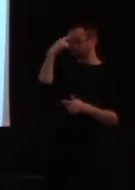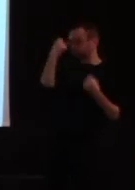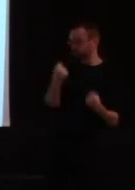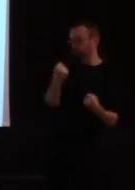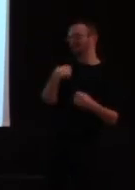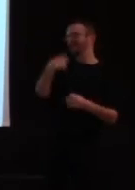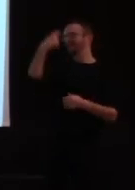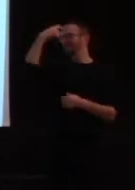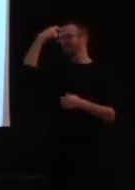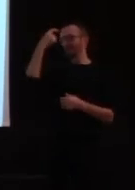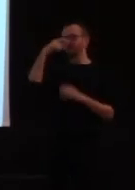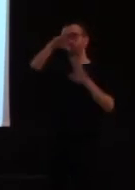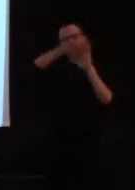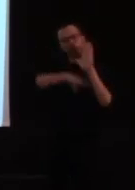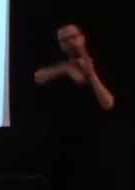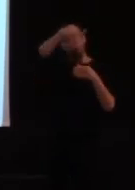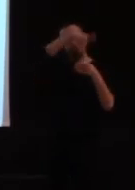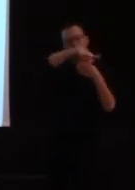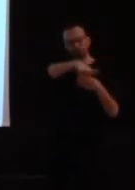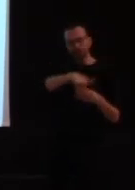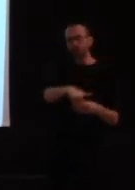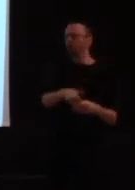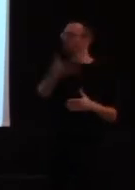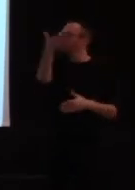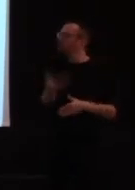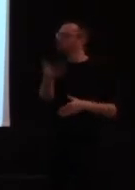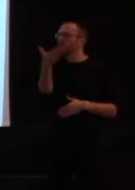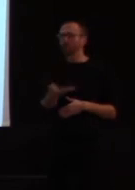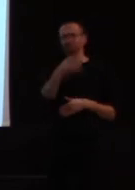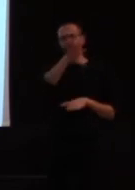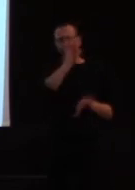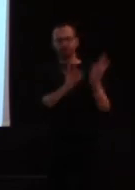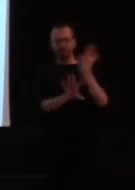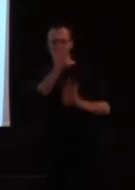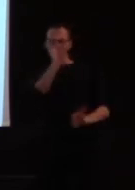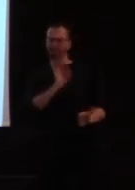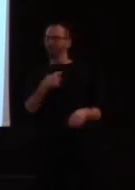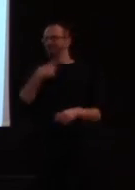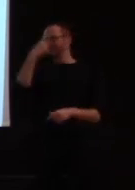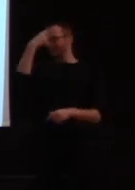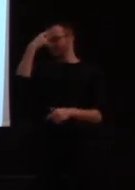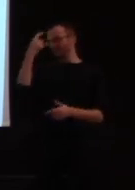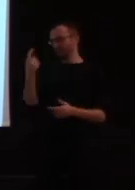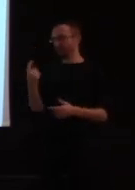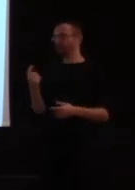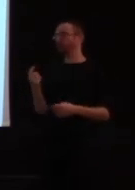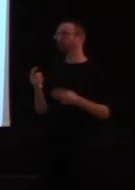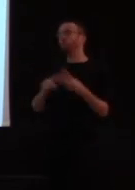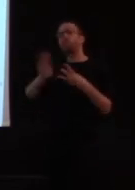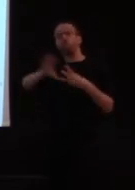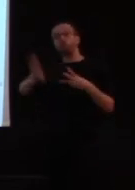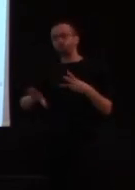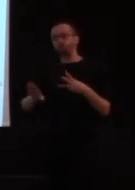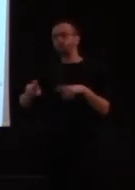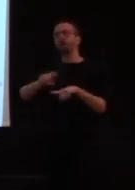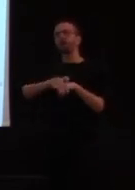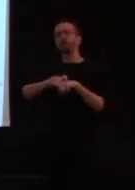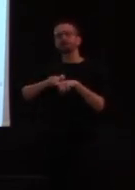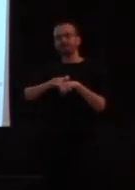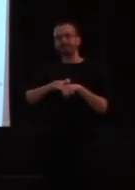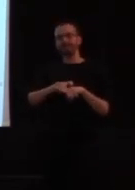más importante y qué es menos relevante dentro del contenido que se está impartiendo. Y por último, otra característica que